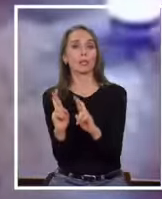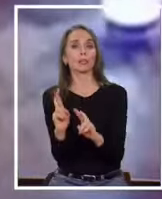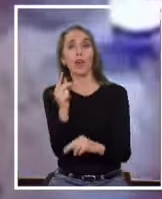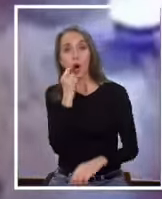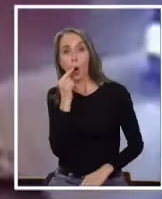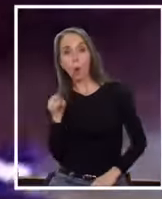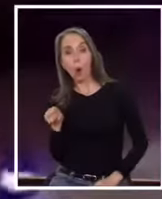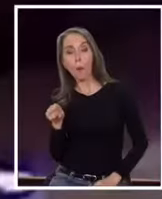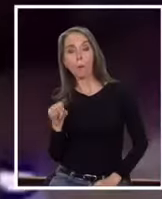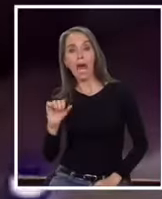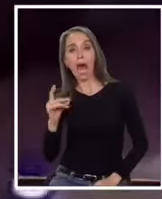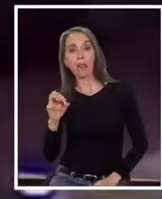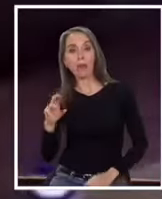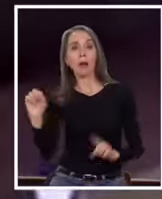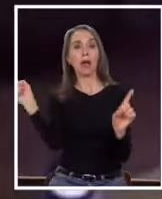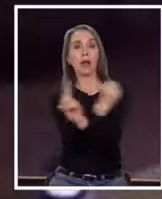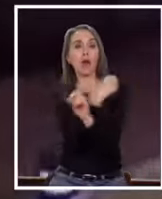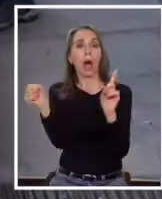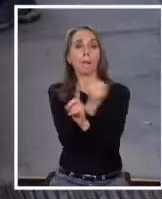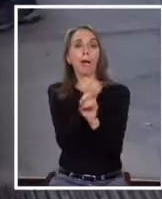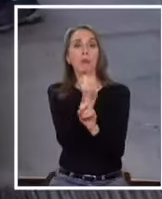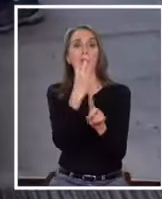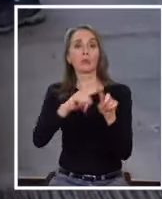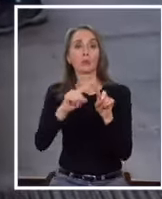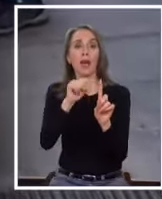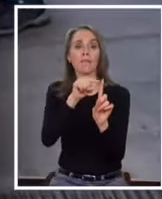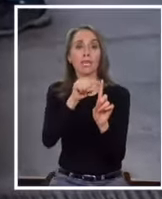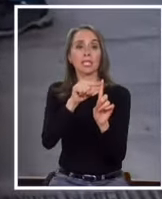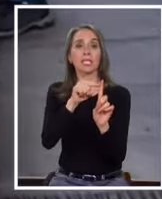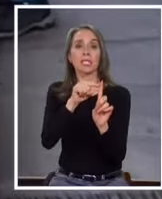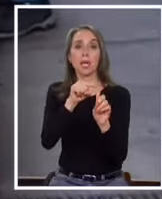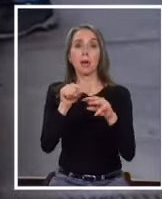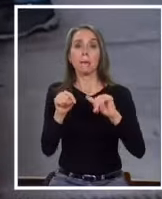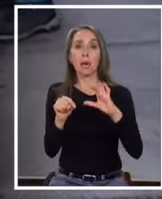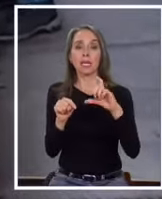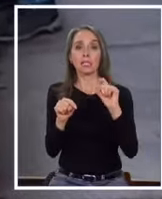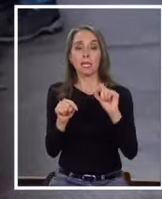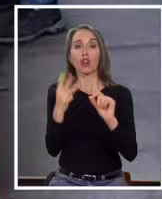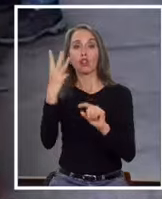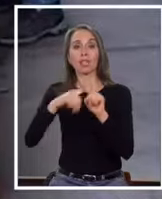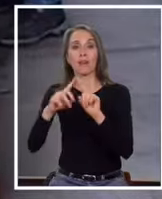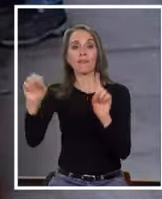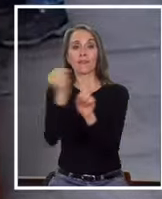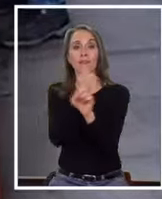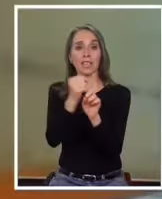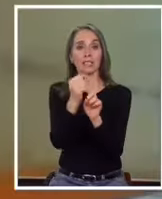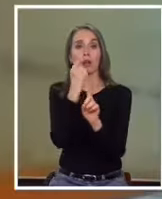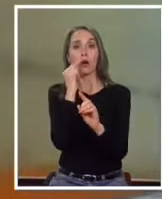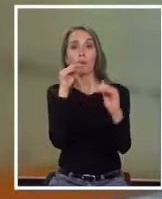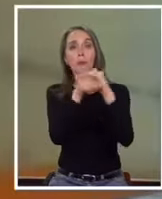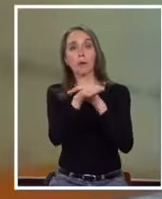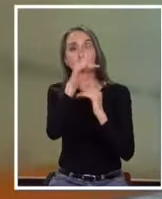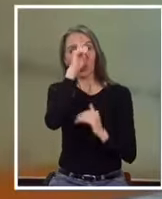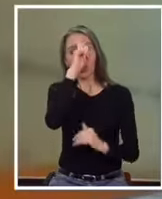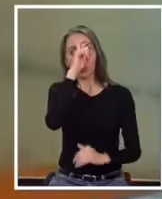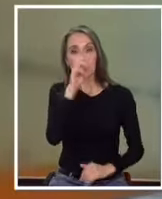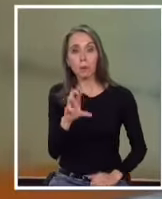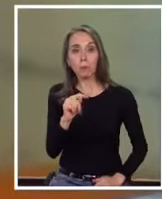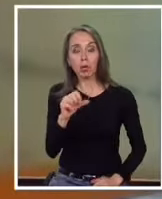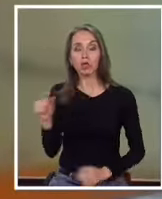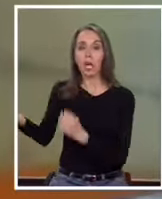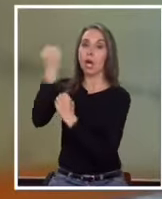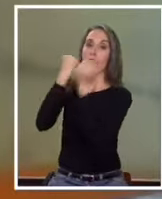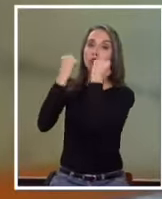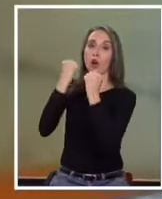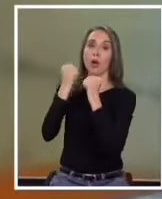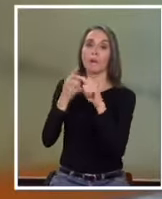varias oportunidades ha golpeado a Marcelo. Refiere que al menos en 3 de estas, Marcelo tuvo que internarse en la posta central por los golpes y